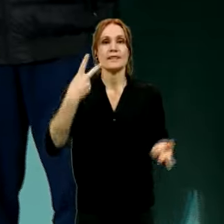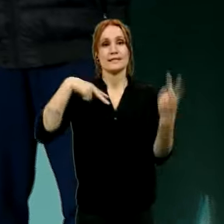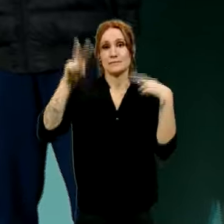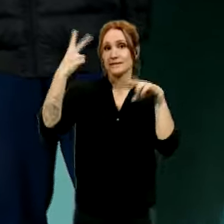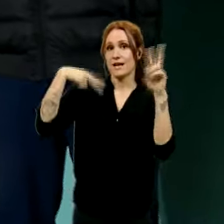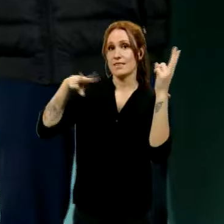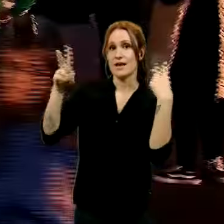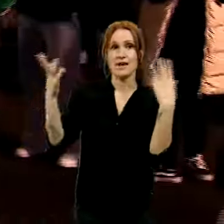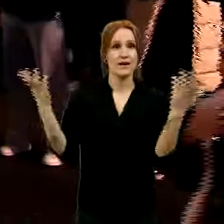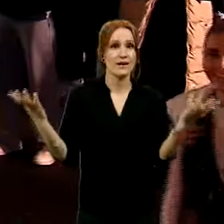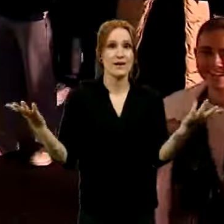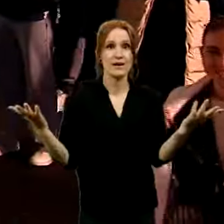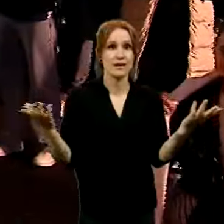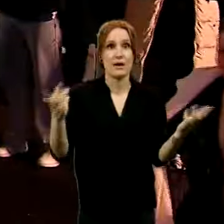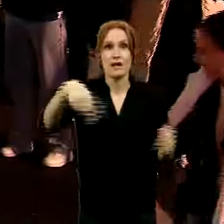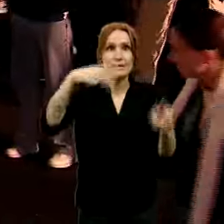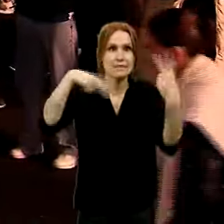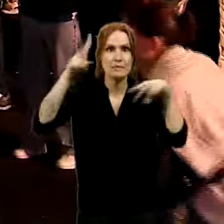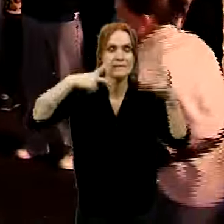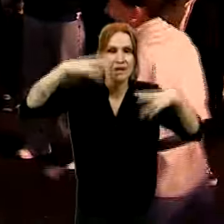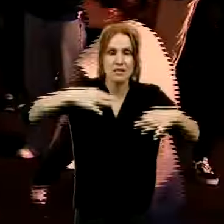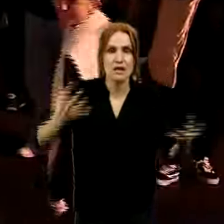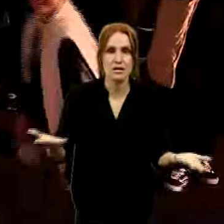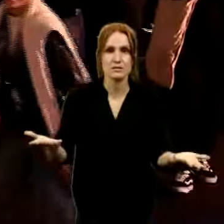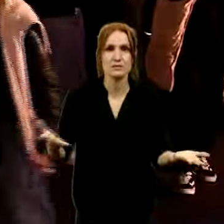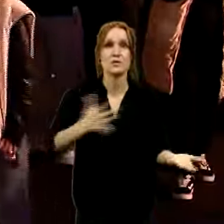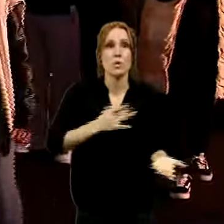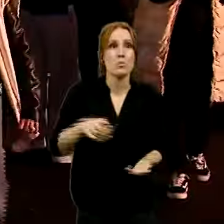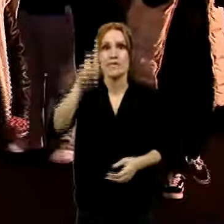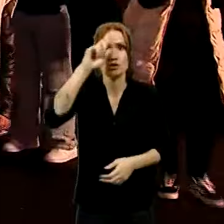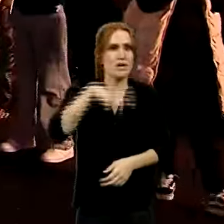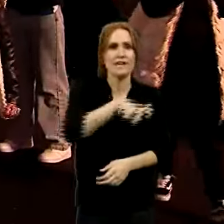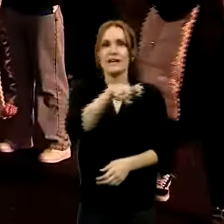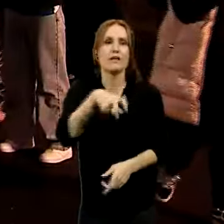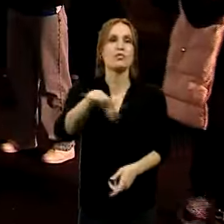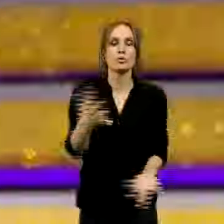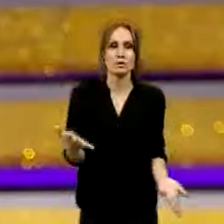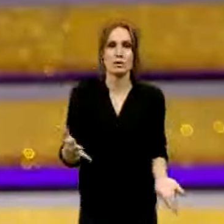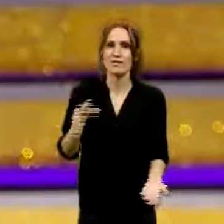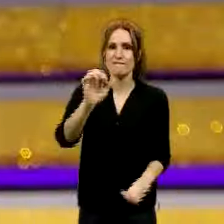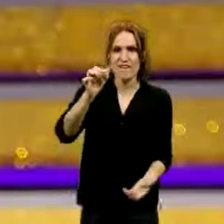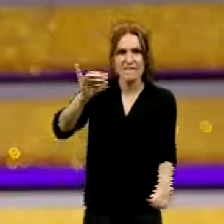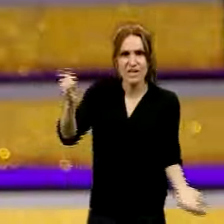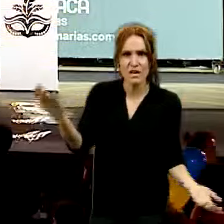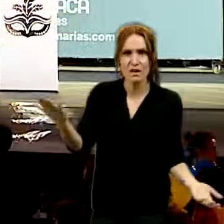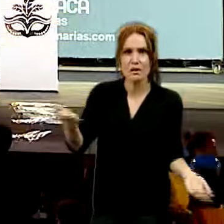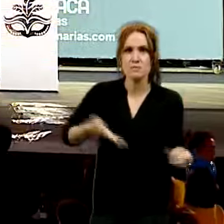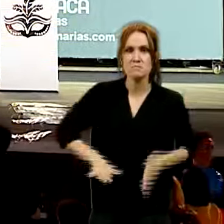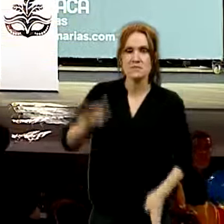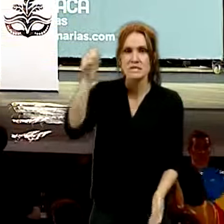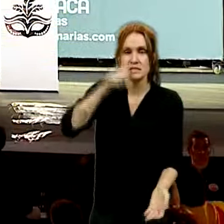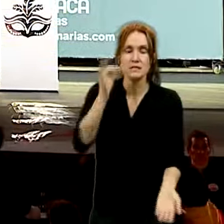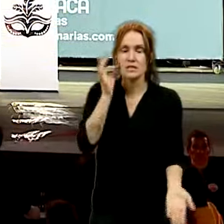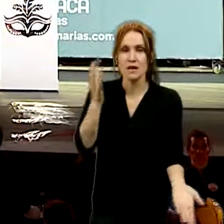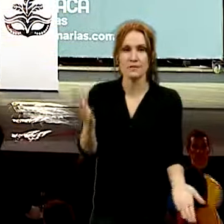Despistadas, quieren... Despistadas, están despistadas y a lo mejor no encuentran la escalera para subir al escenario. ¡Fefi! ¡Hija mía! Ahí está, ahí